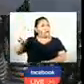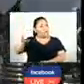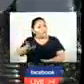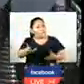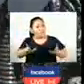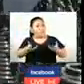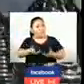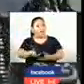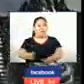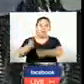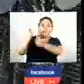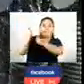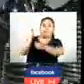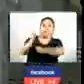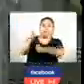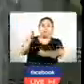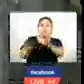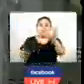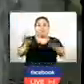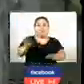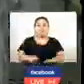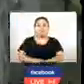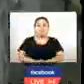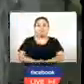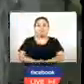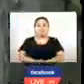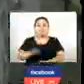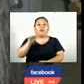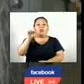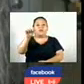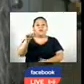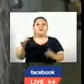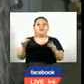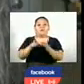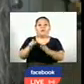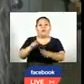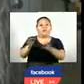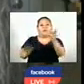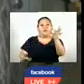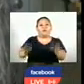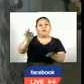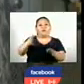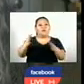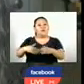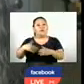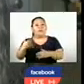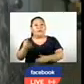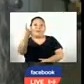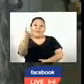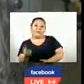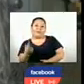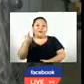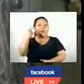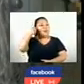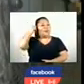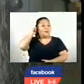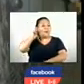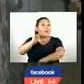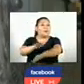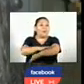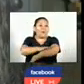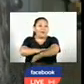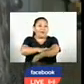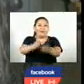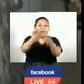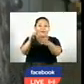ciudadanos en demanda de justicia este es un ajuste de cuentas que hemos presenciado después de los asesinatos de george floyd ahmaud arbery